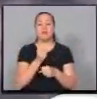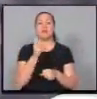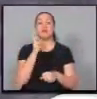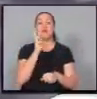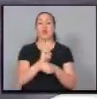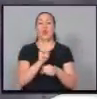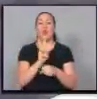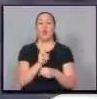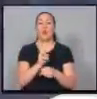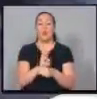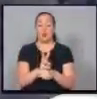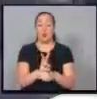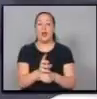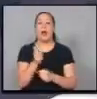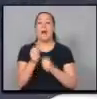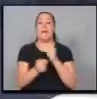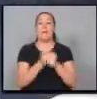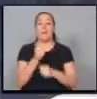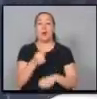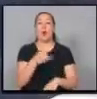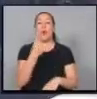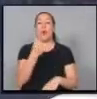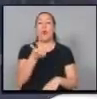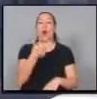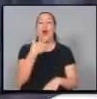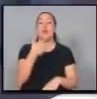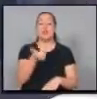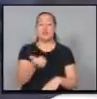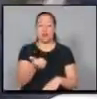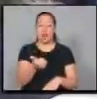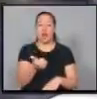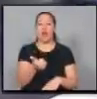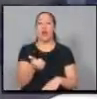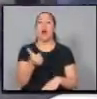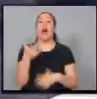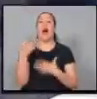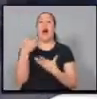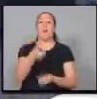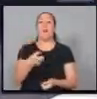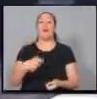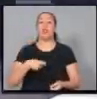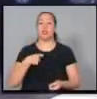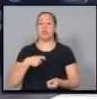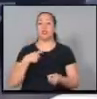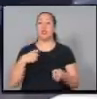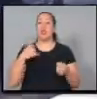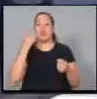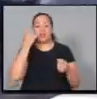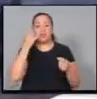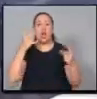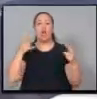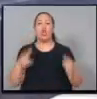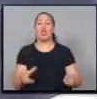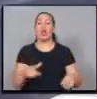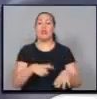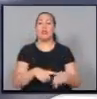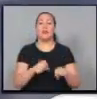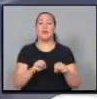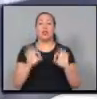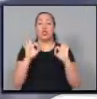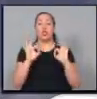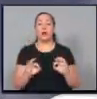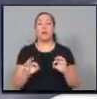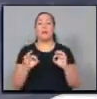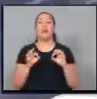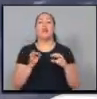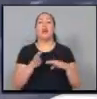y vigiladores de la empresa Guasa, que están aquí apoyados por el sindicato, cortando desde temprano todo lo que son los accesos